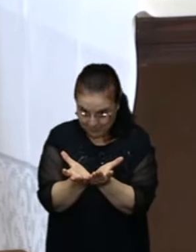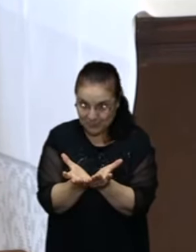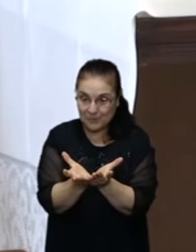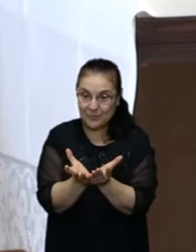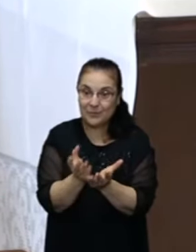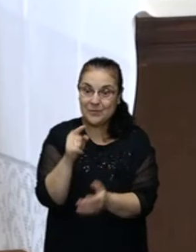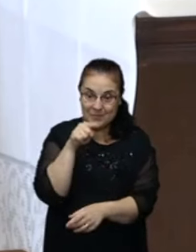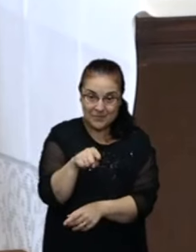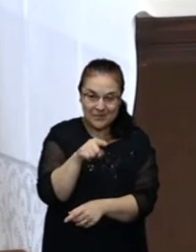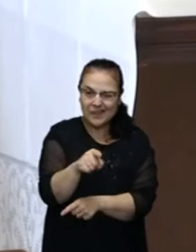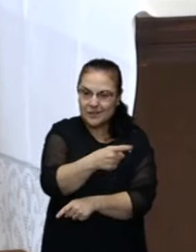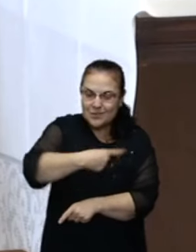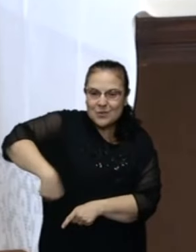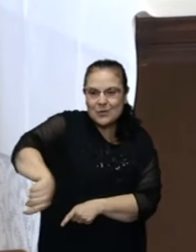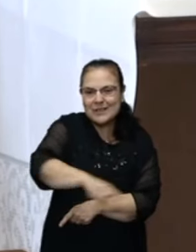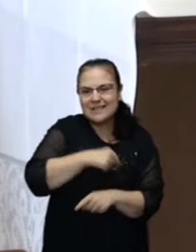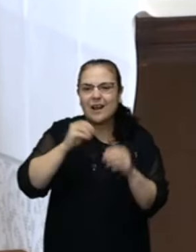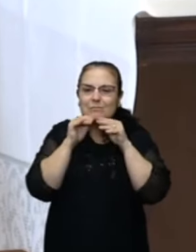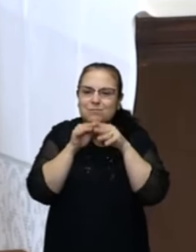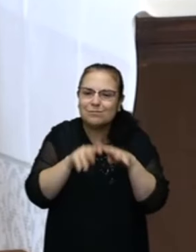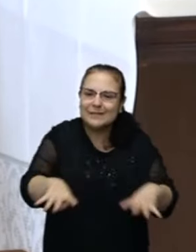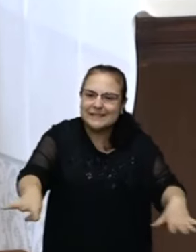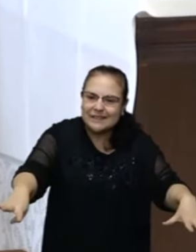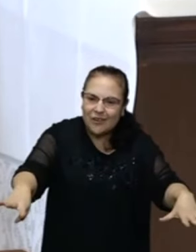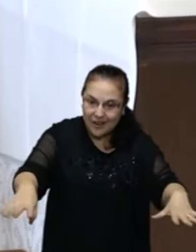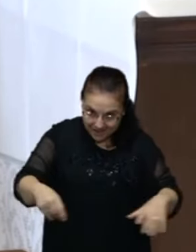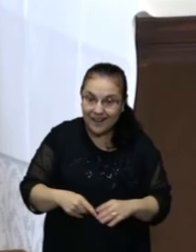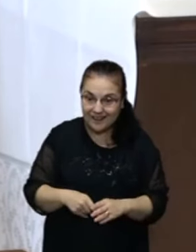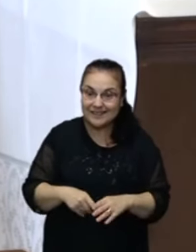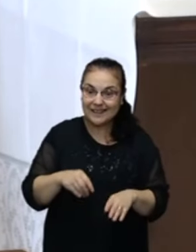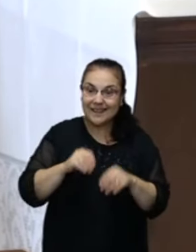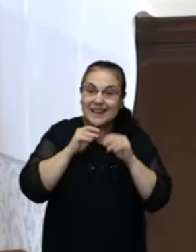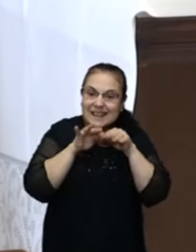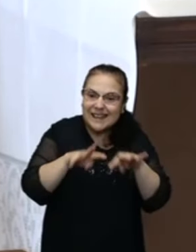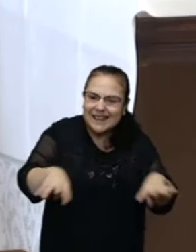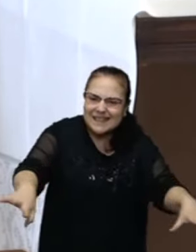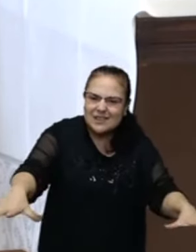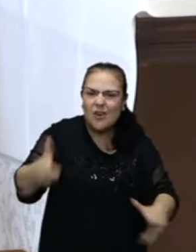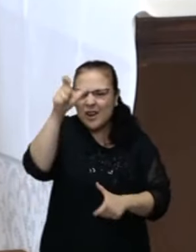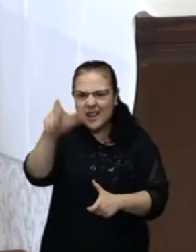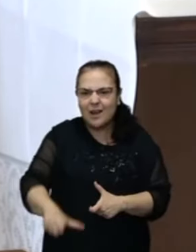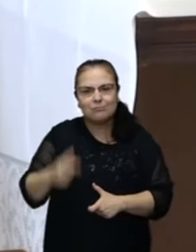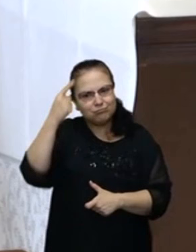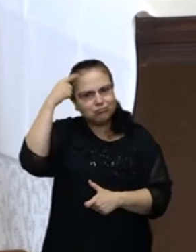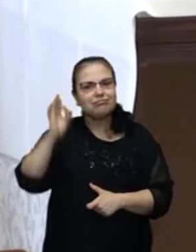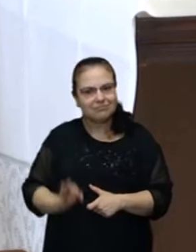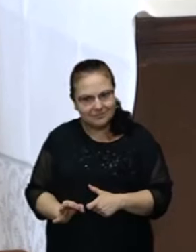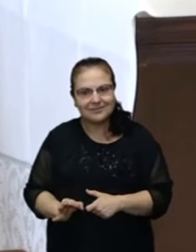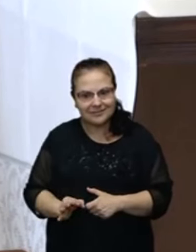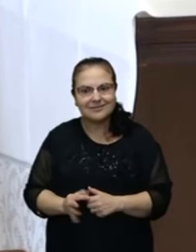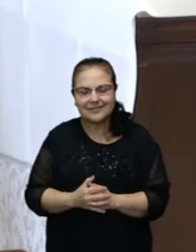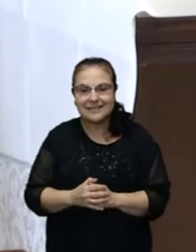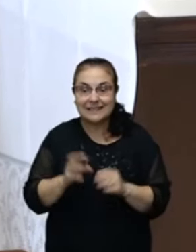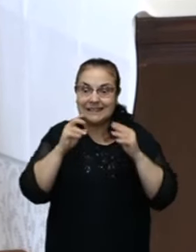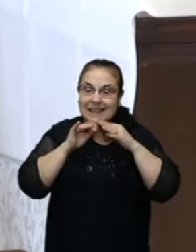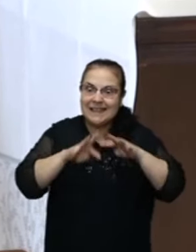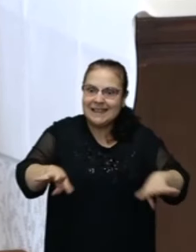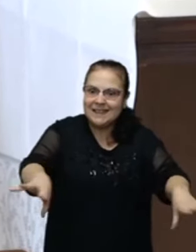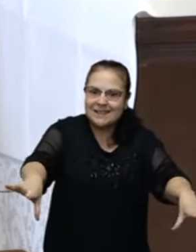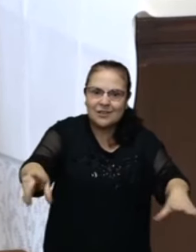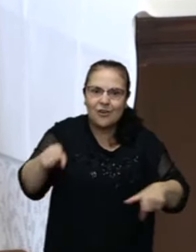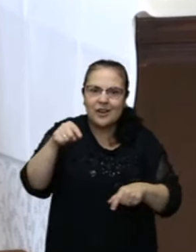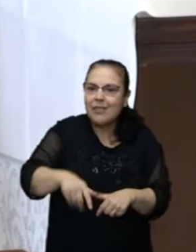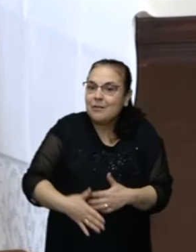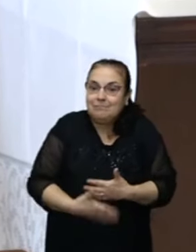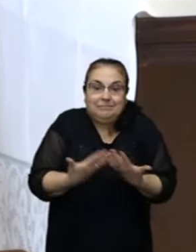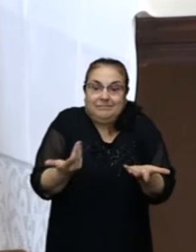historia, es la historia del creyente, es la historia de aquel que se fía